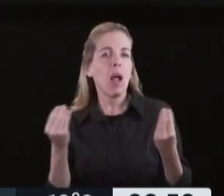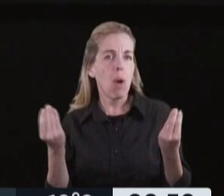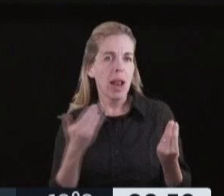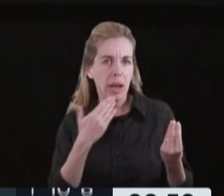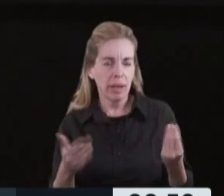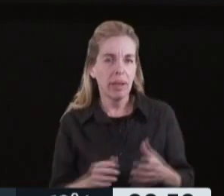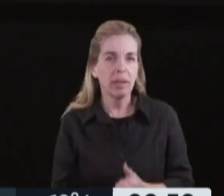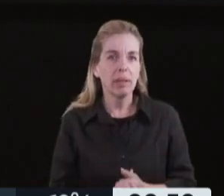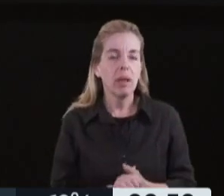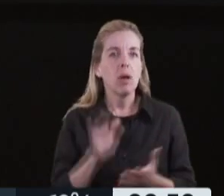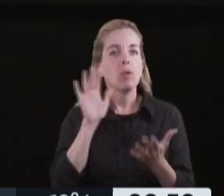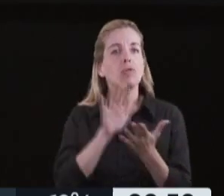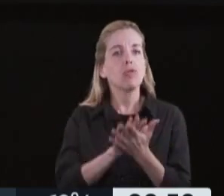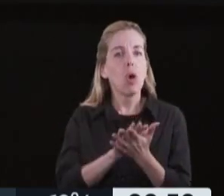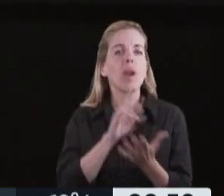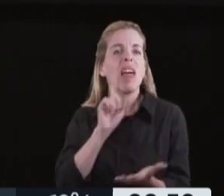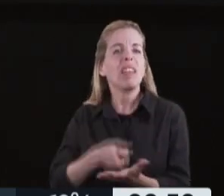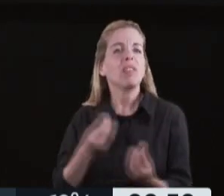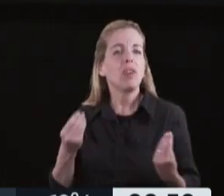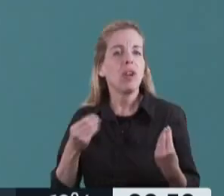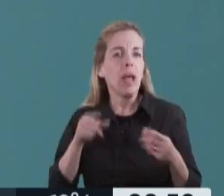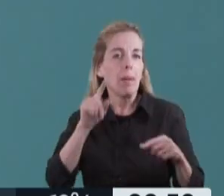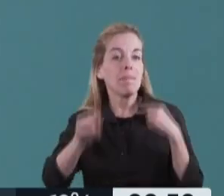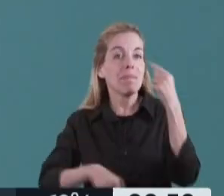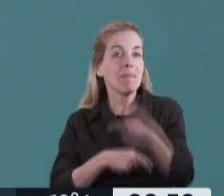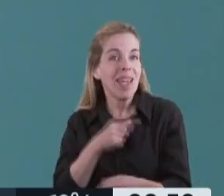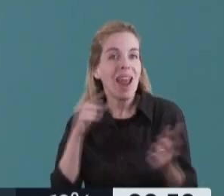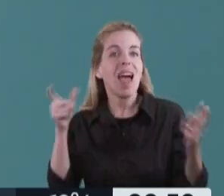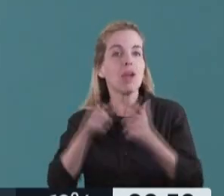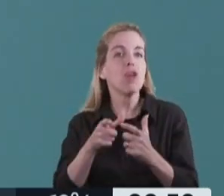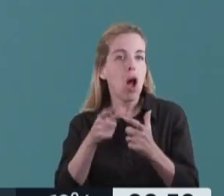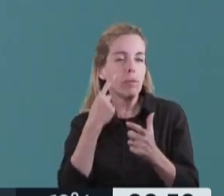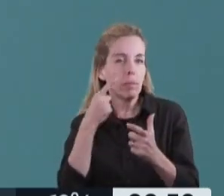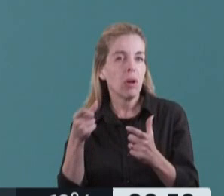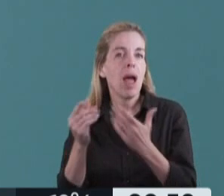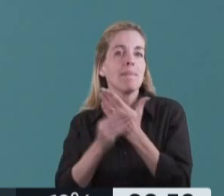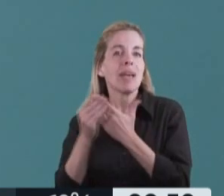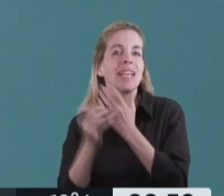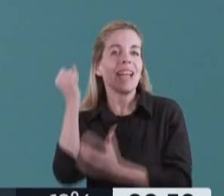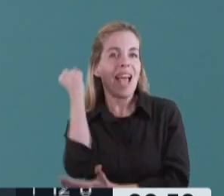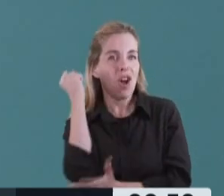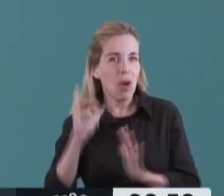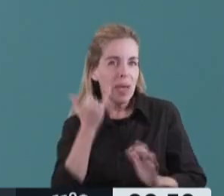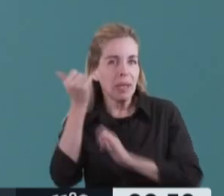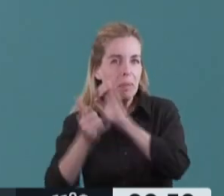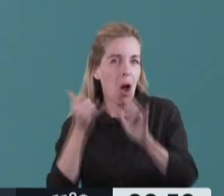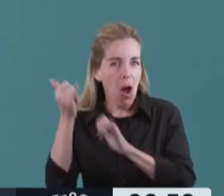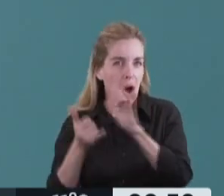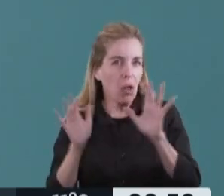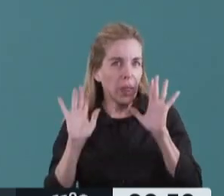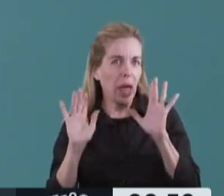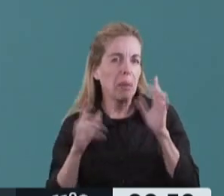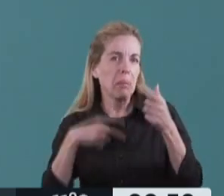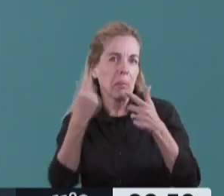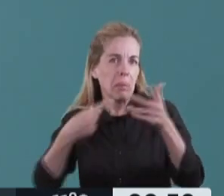bueno a ver que con respecto a las medias que estamos trabajando mañana vamos a tener reunión de gabinete económico como como conté al principio son son